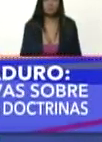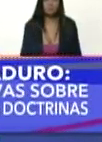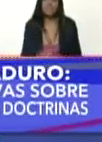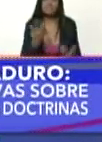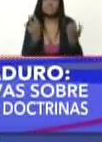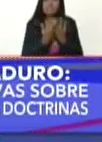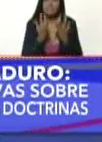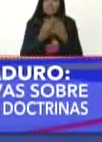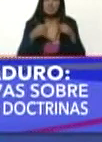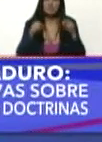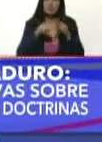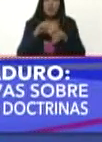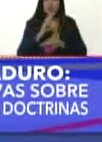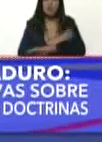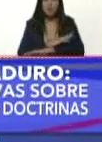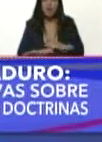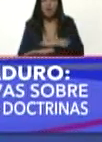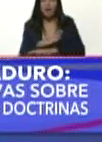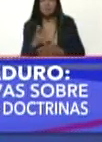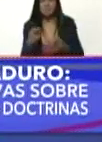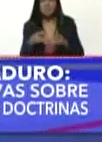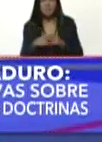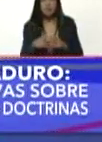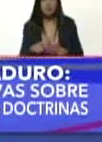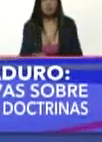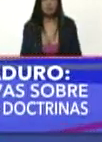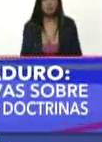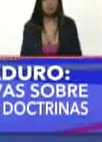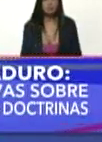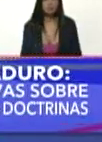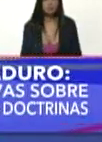guerra multiforme de carácter no convencional?